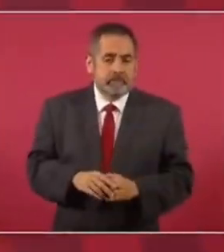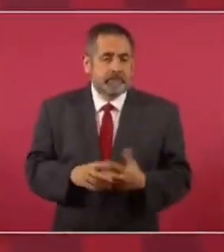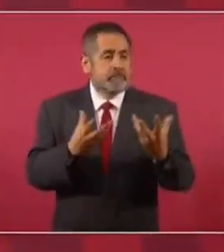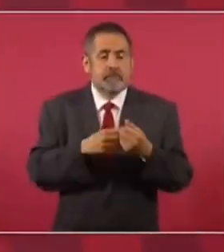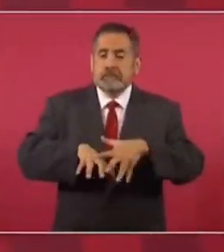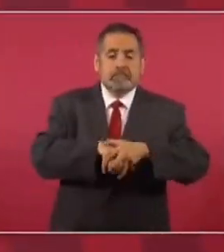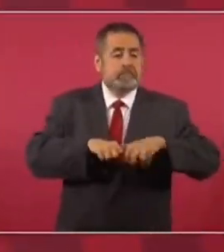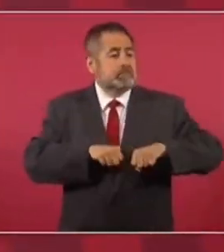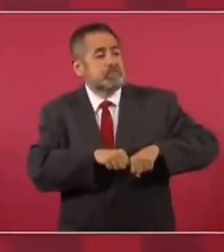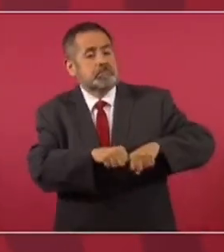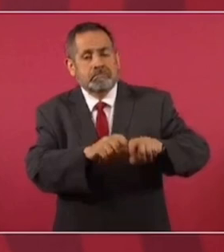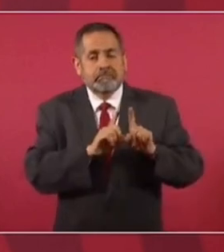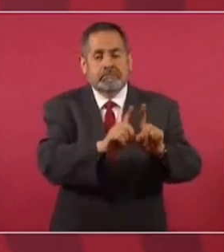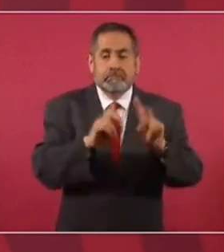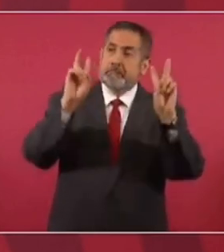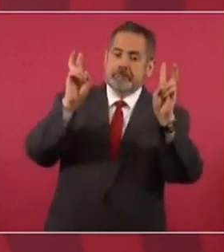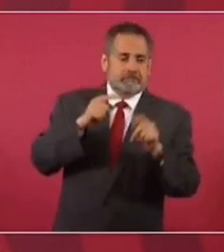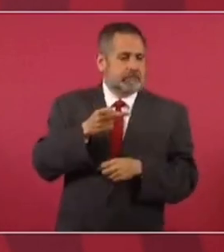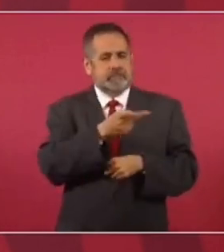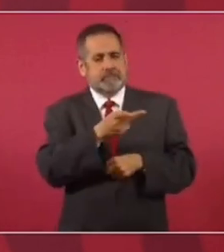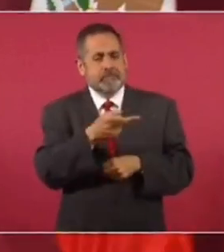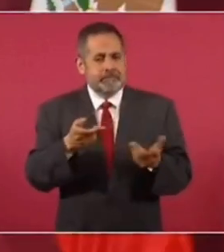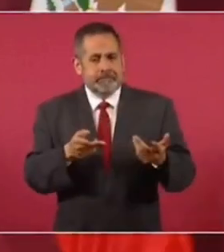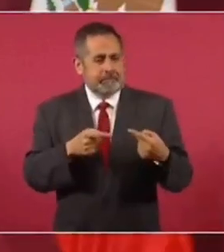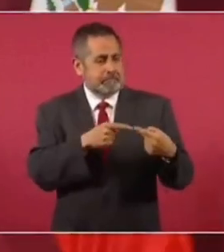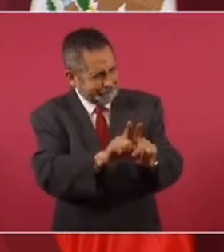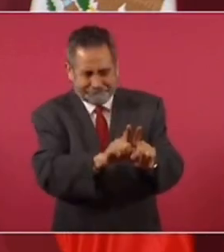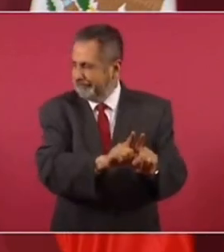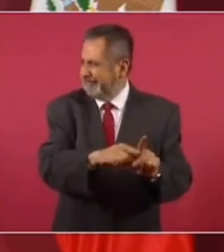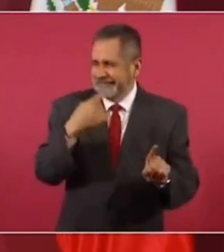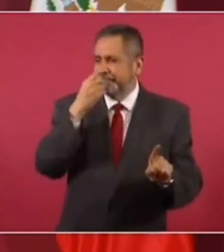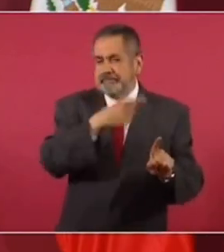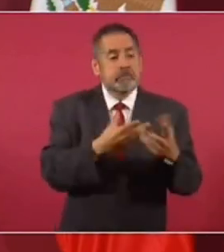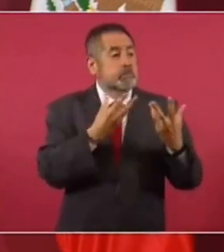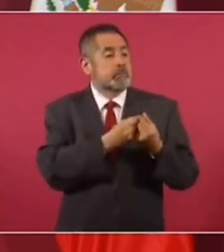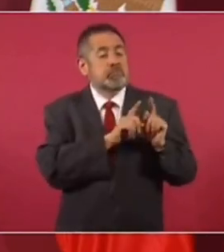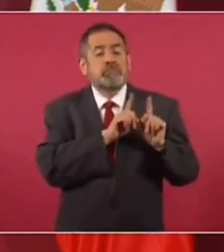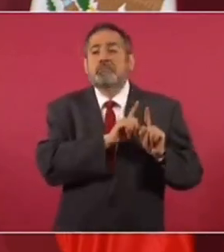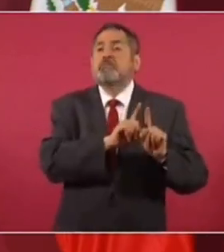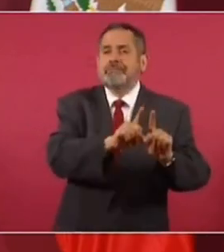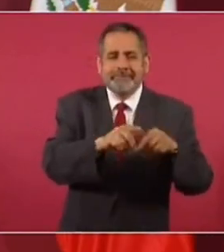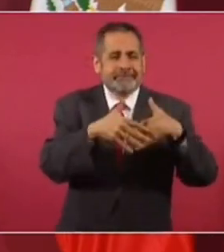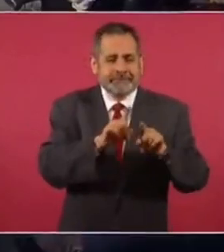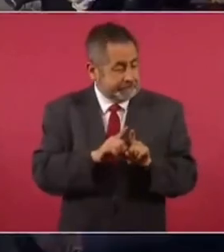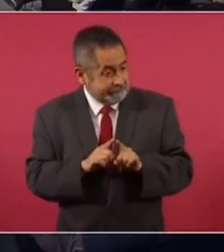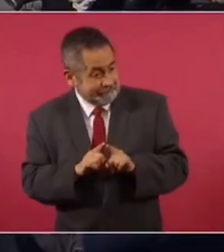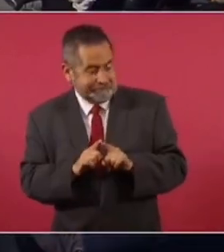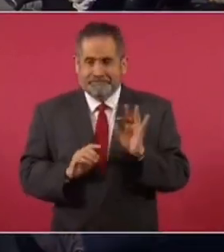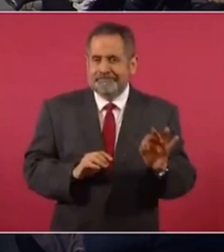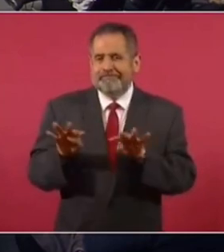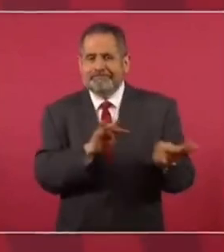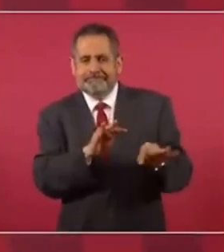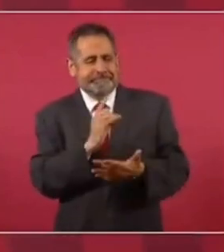se agarren de la mano los supuestos adversarios y caminen juntos, porque,